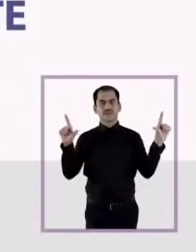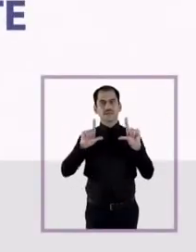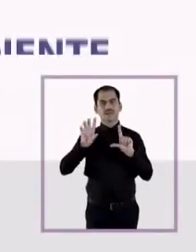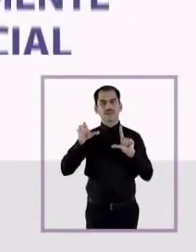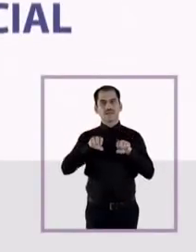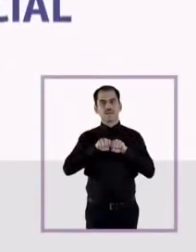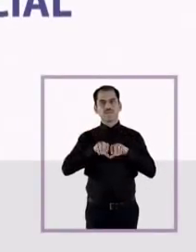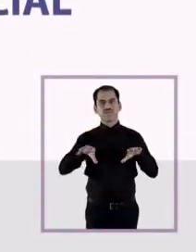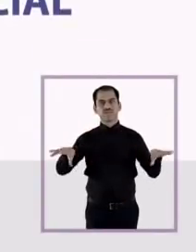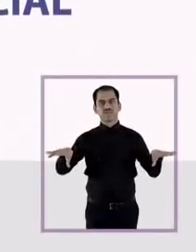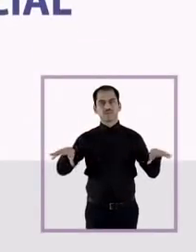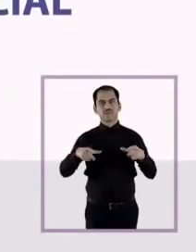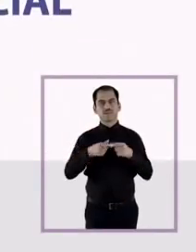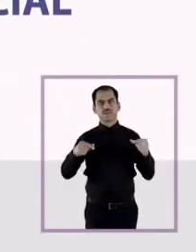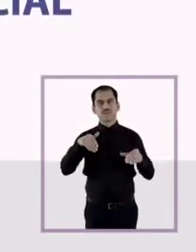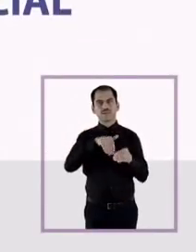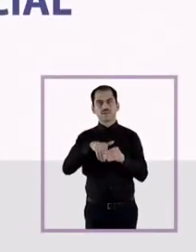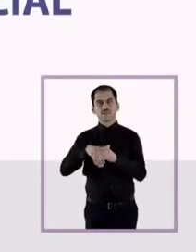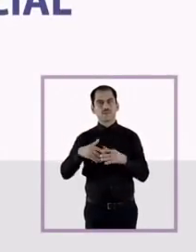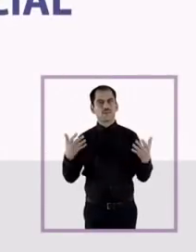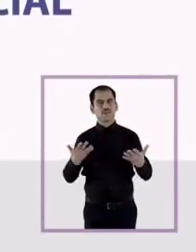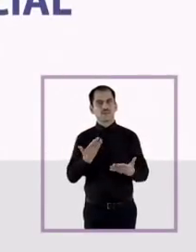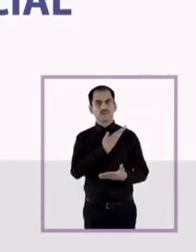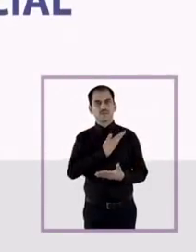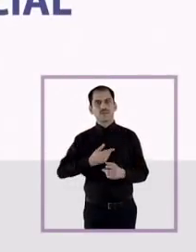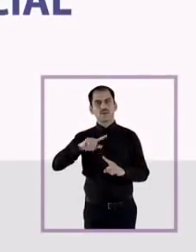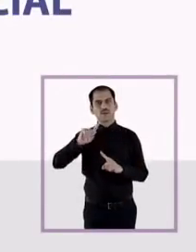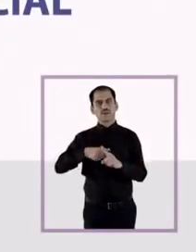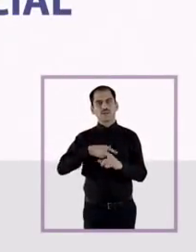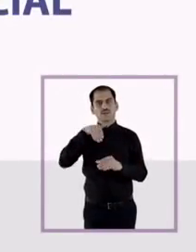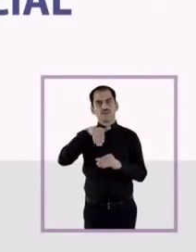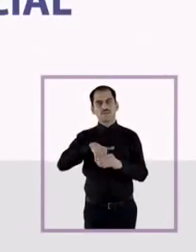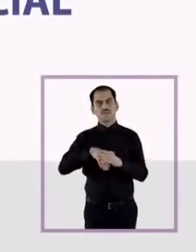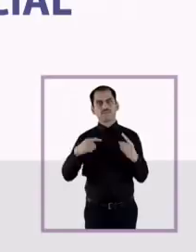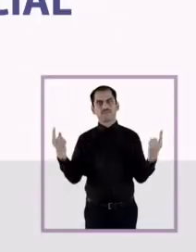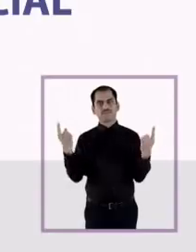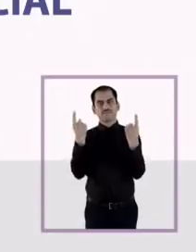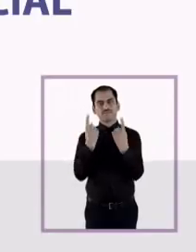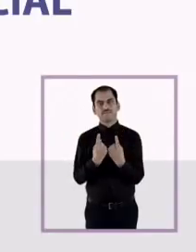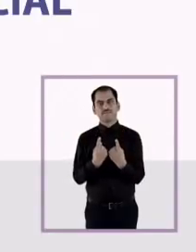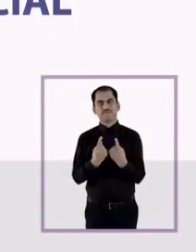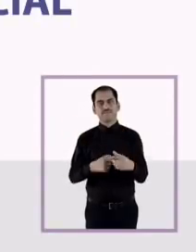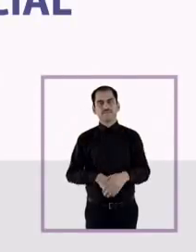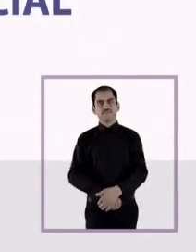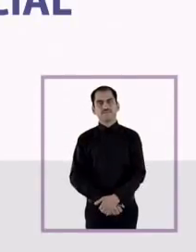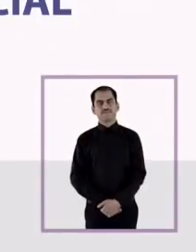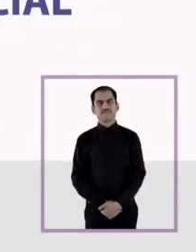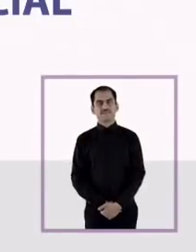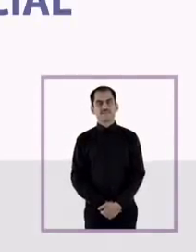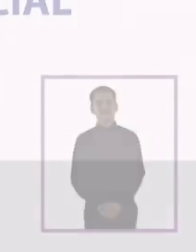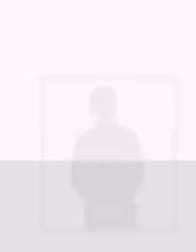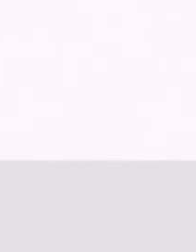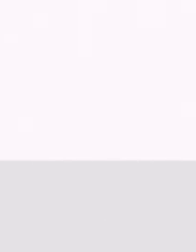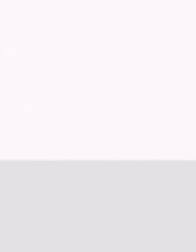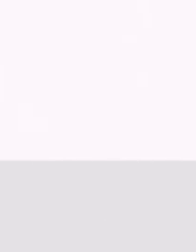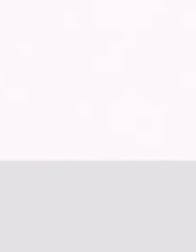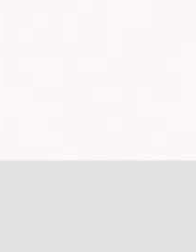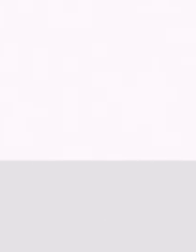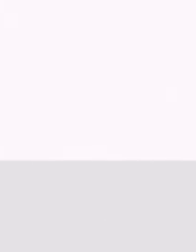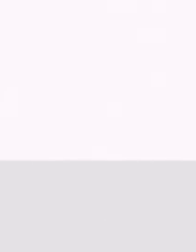Los canales de televisión transmitirán conjuntamente la franja electoral correspondiente a la segunda vuelta presidencial.